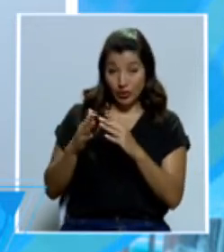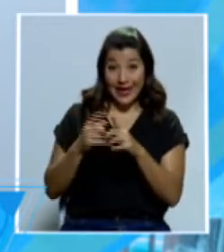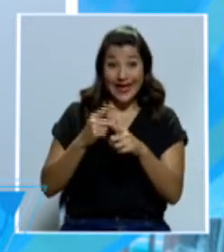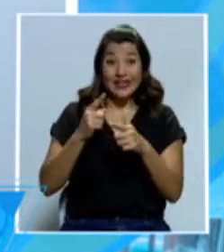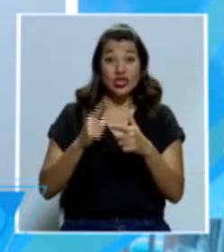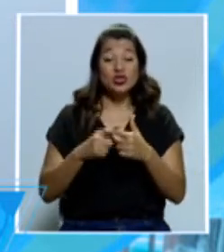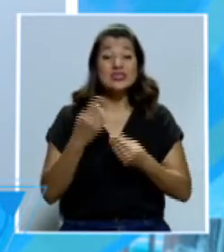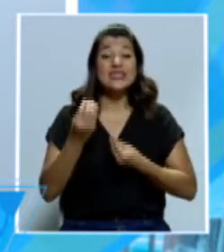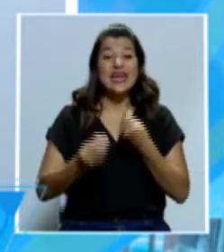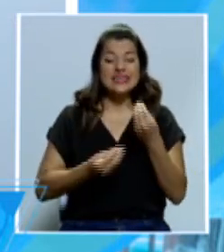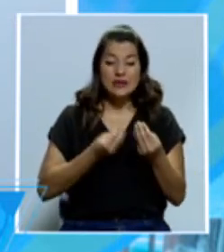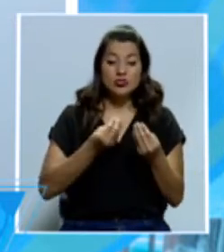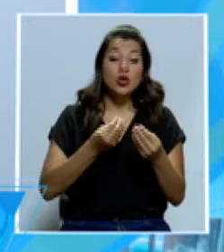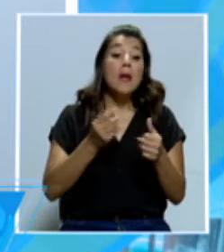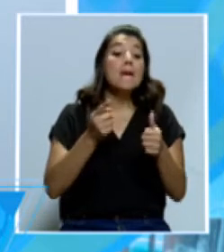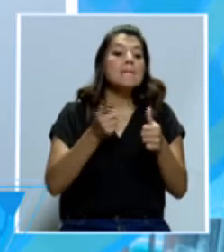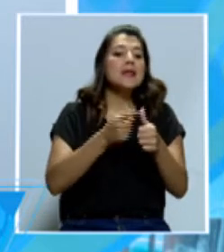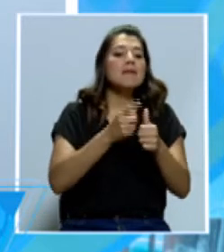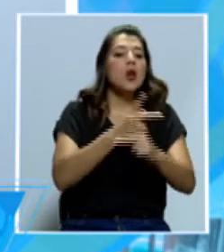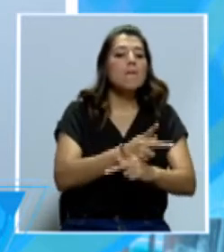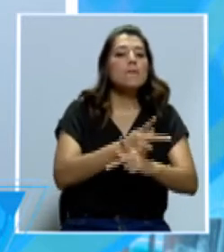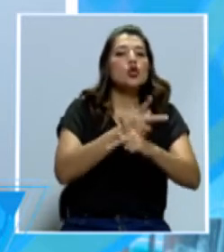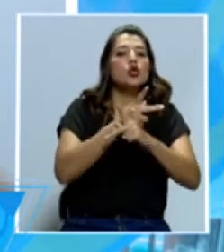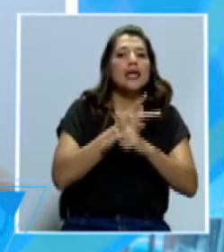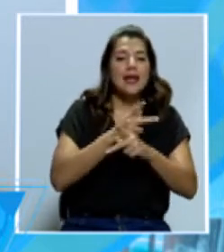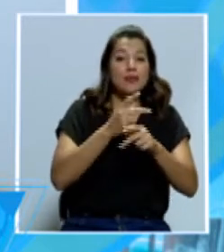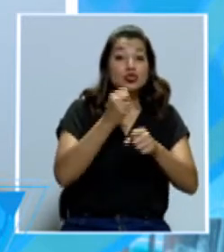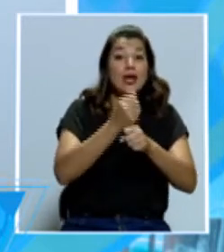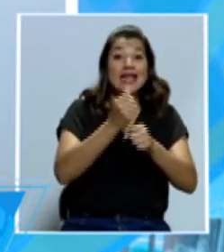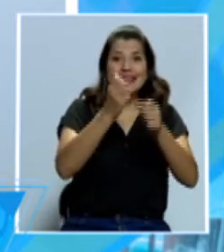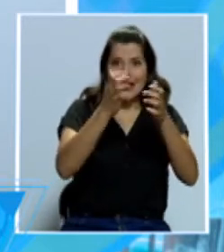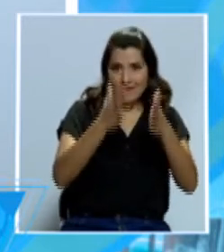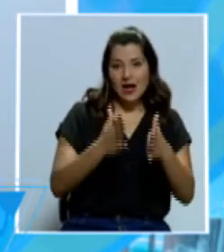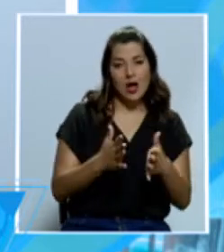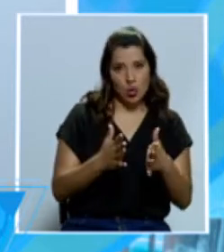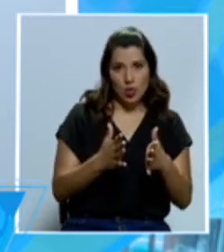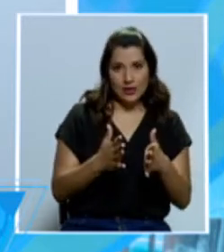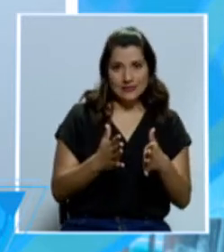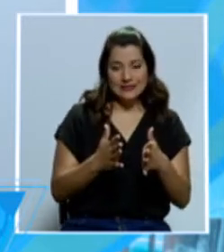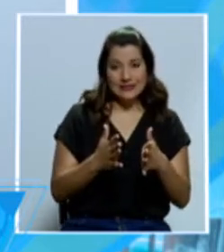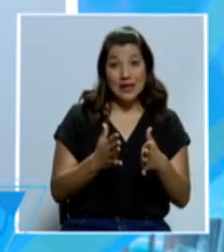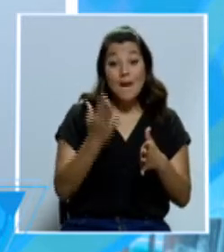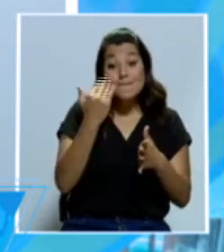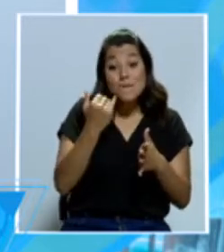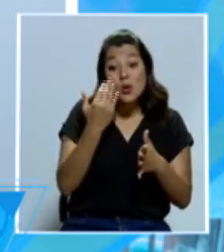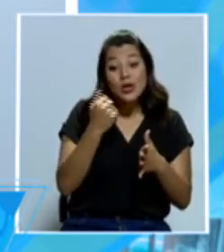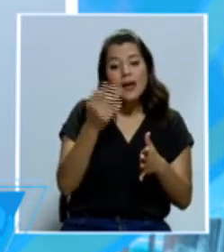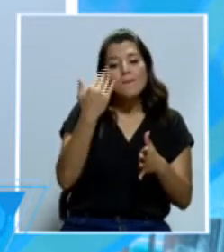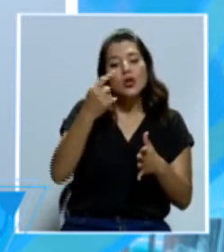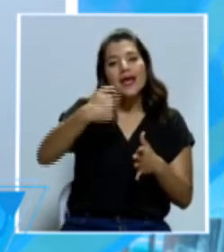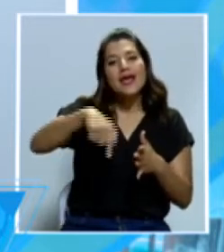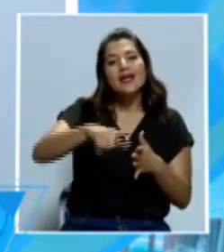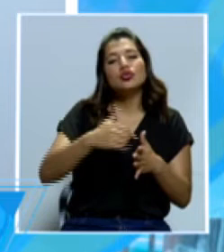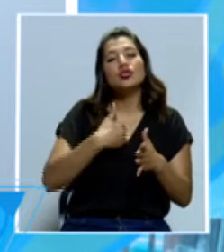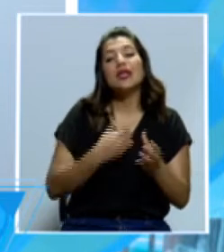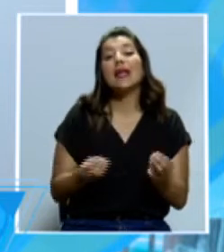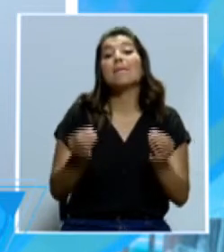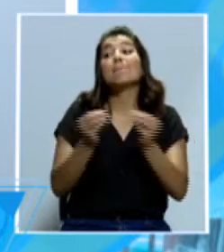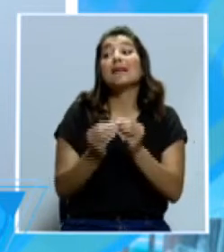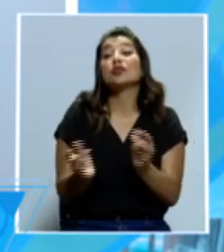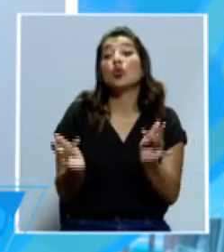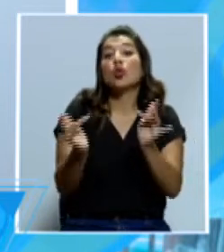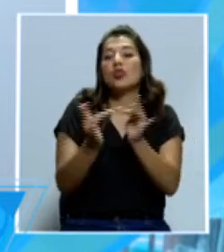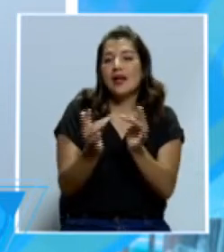activa, a una población que tiene altas interacciones y que durante un